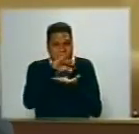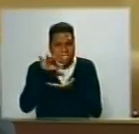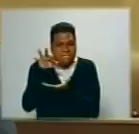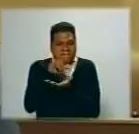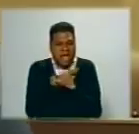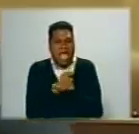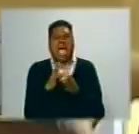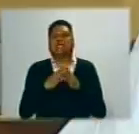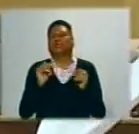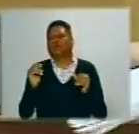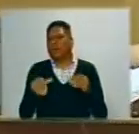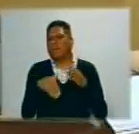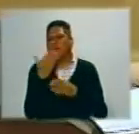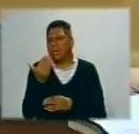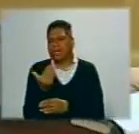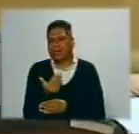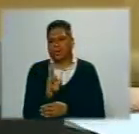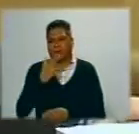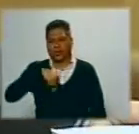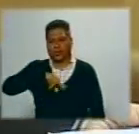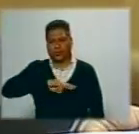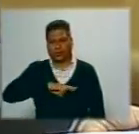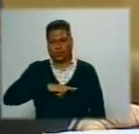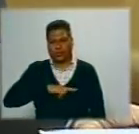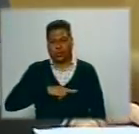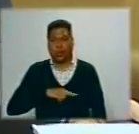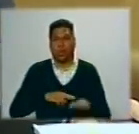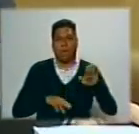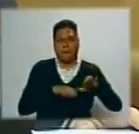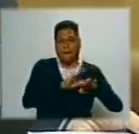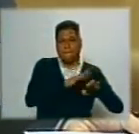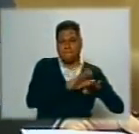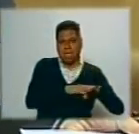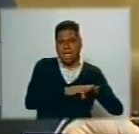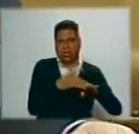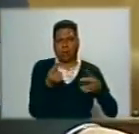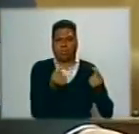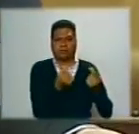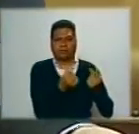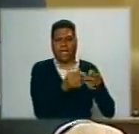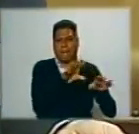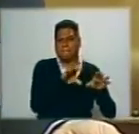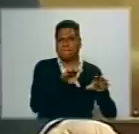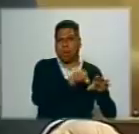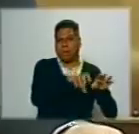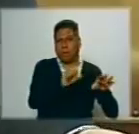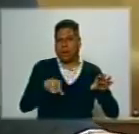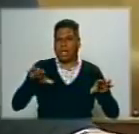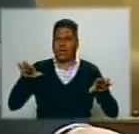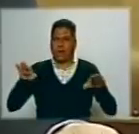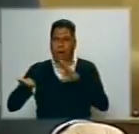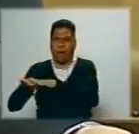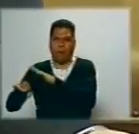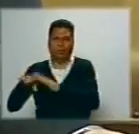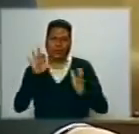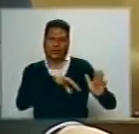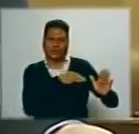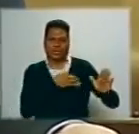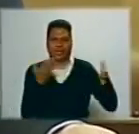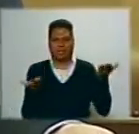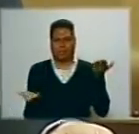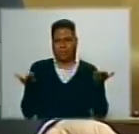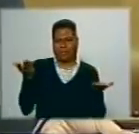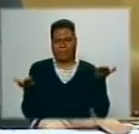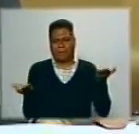transición. Tenemos un pie en un capitalismo y tratando de buscar el pie donde lo ponemos en este socialismo en